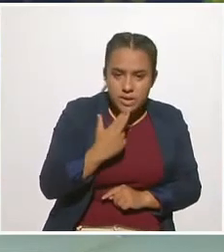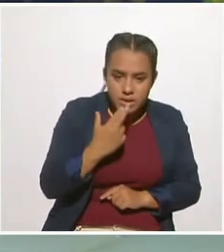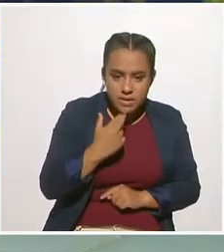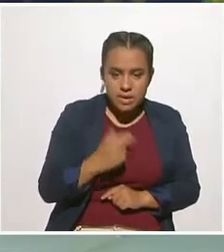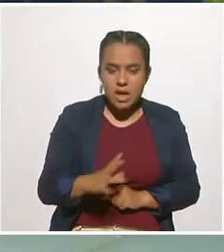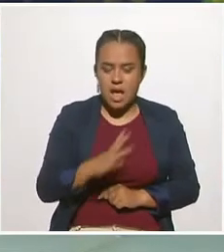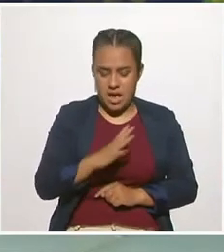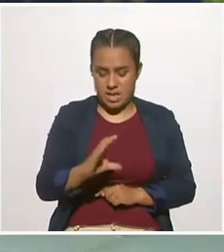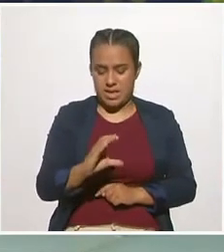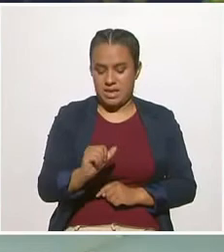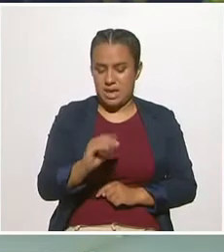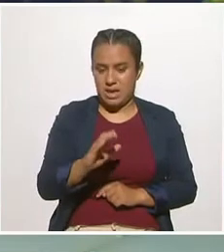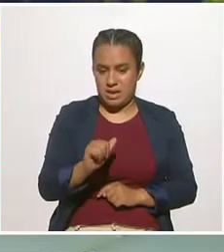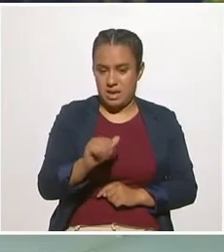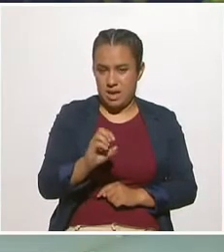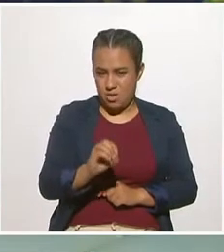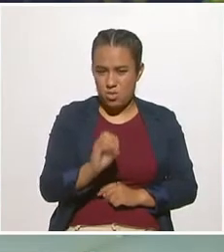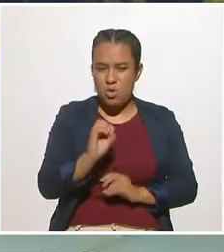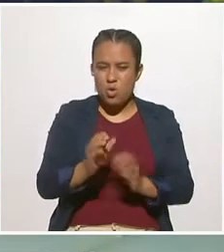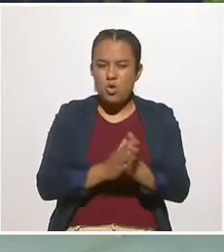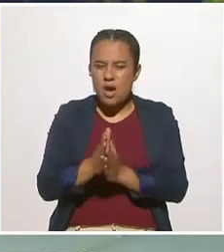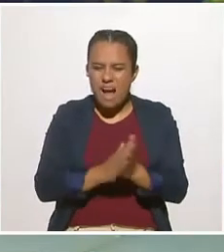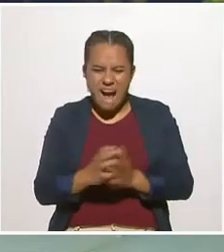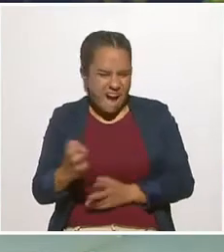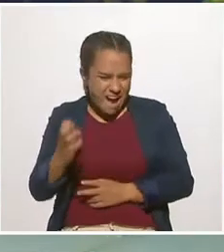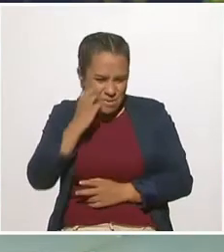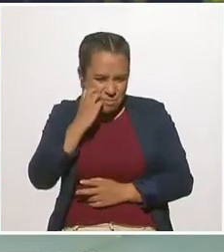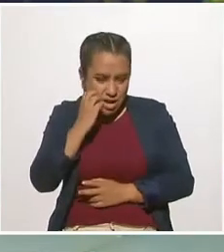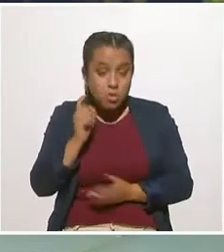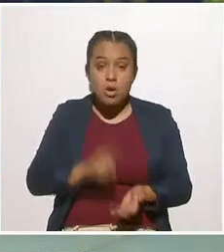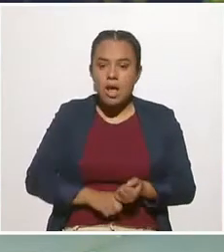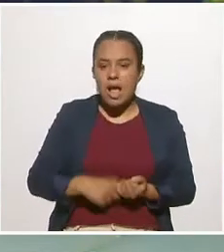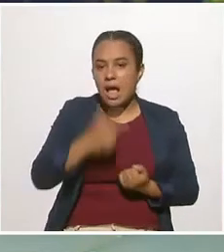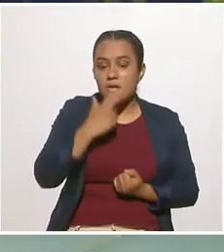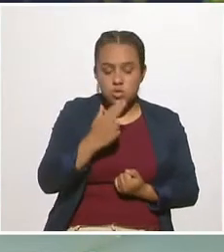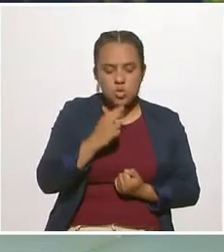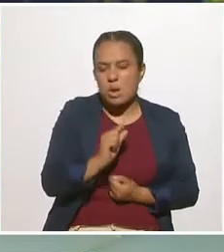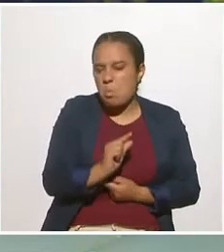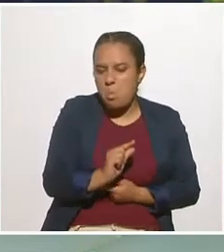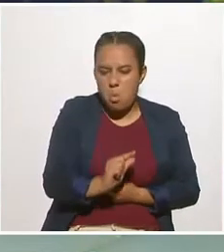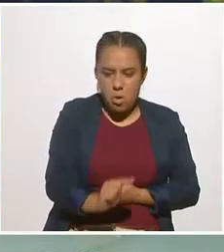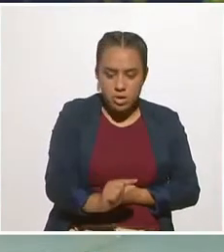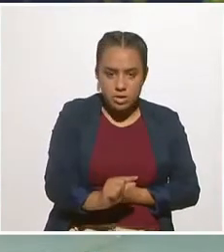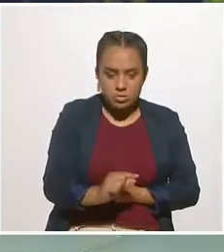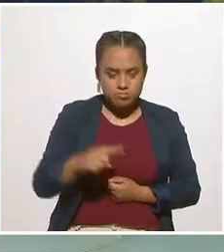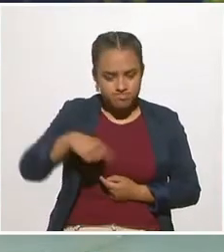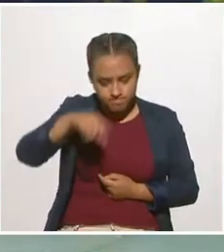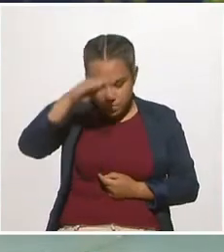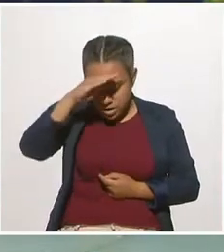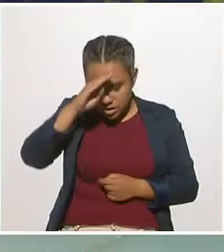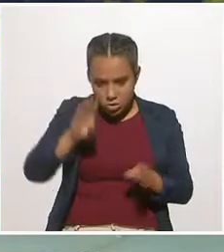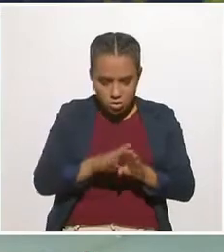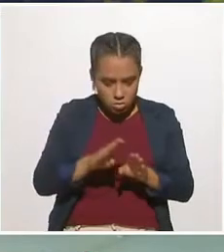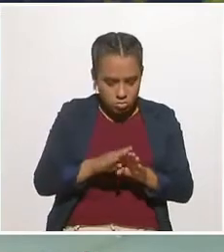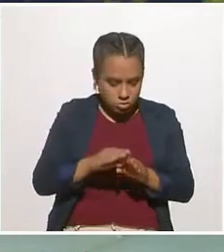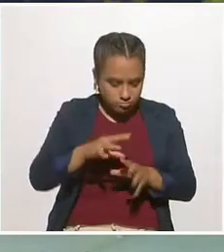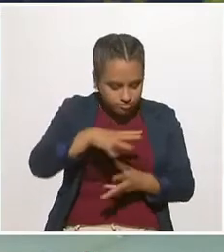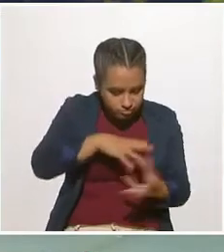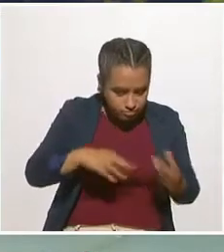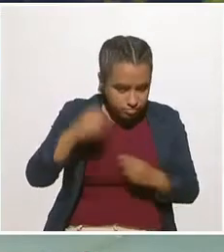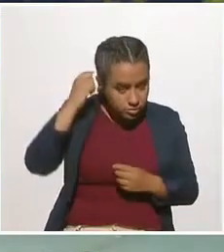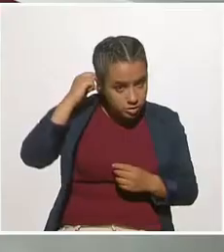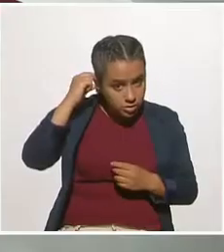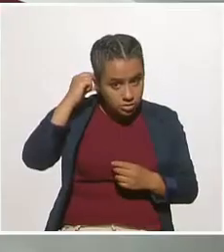o chocolate amargo que tiene muy poquita azúcar. Entonces, es tratar de buscar estas estrategias. Hay algunos otros